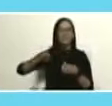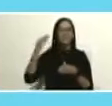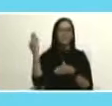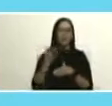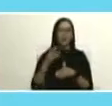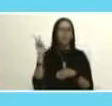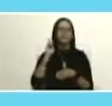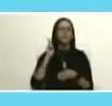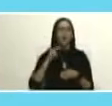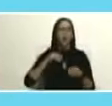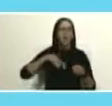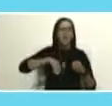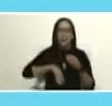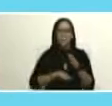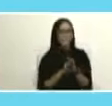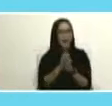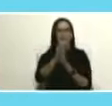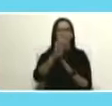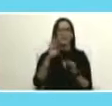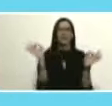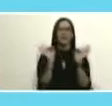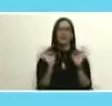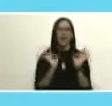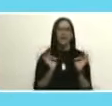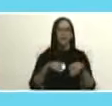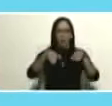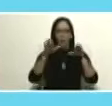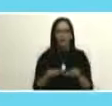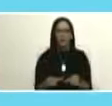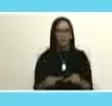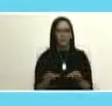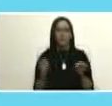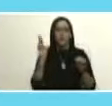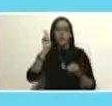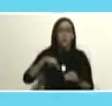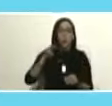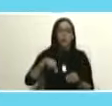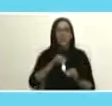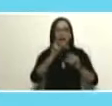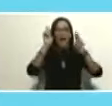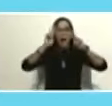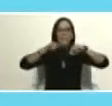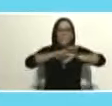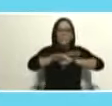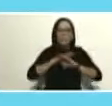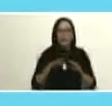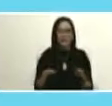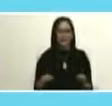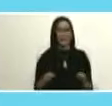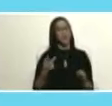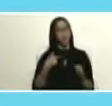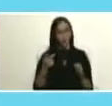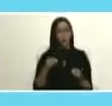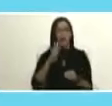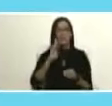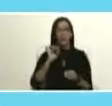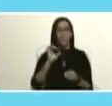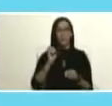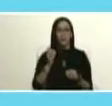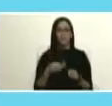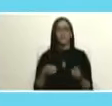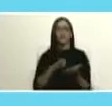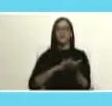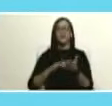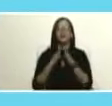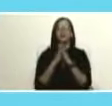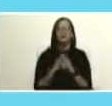Venezuela lo que va es para adelante y nada ni nadie nos va a detener nunca jamás. Y con las bricomiles vamos a recuperar todo